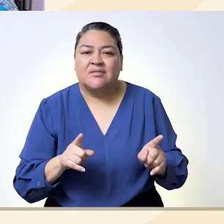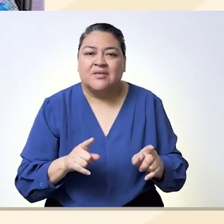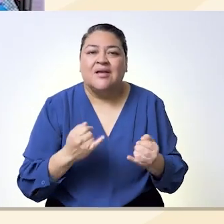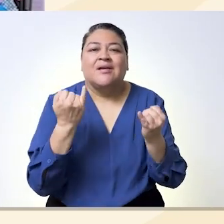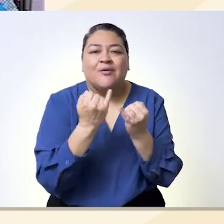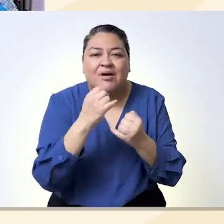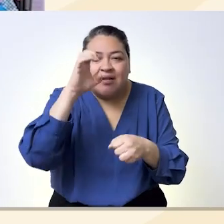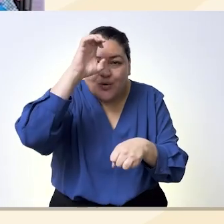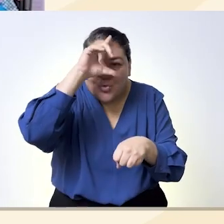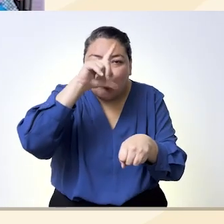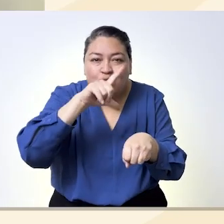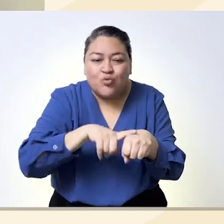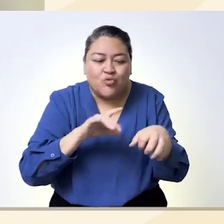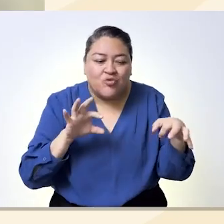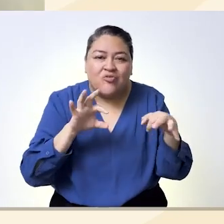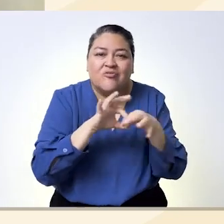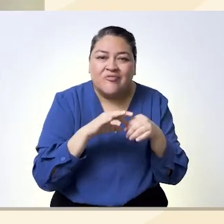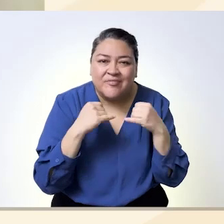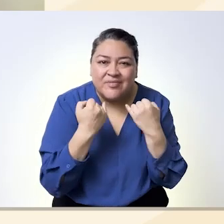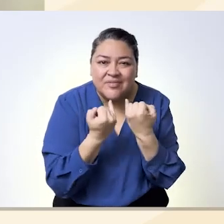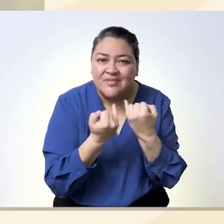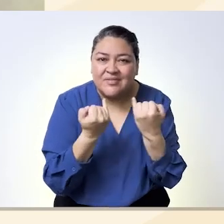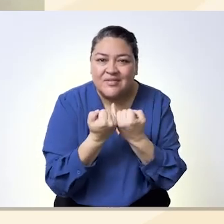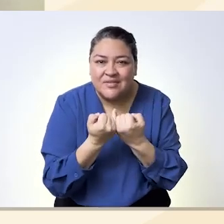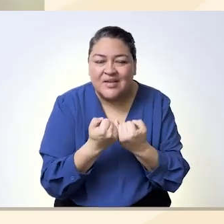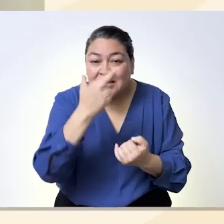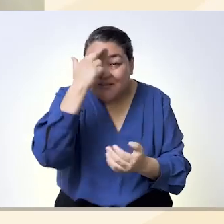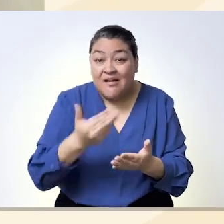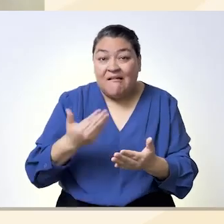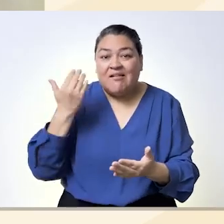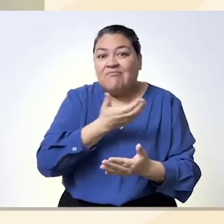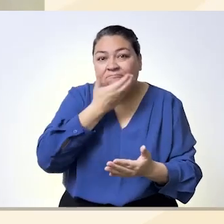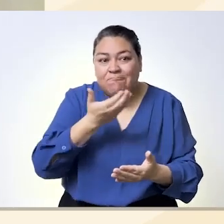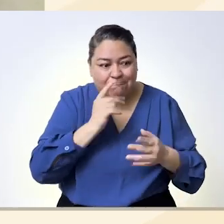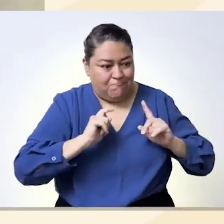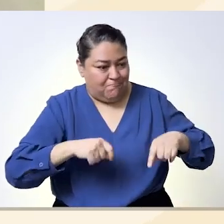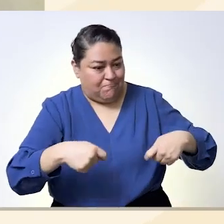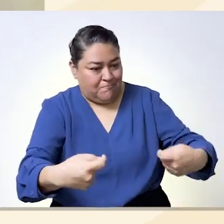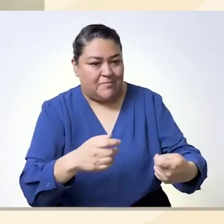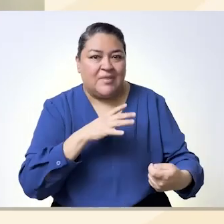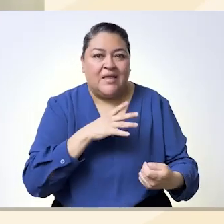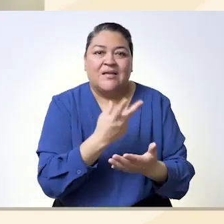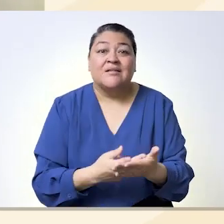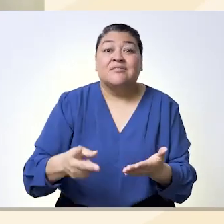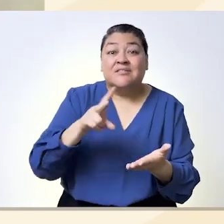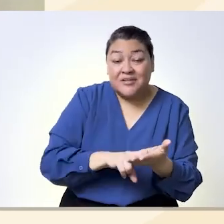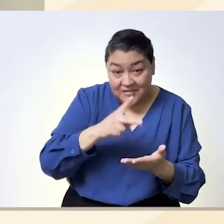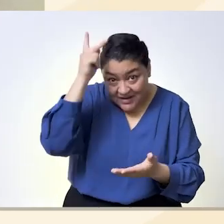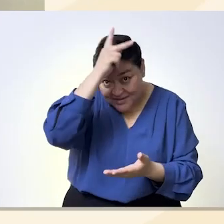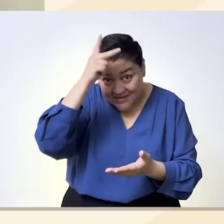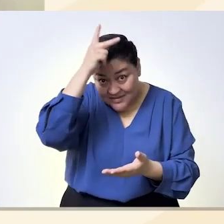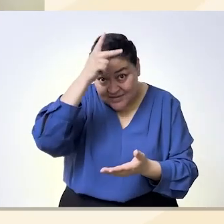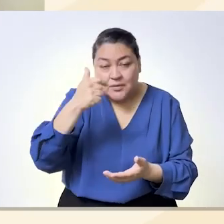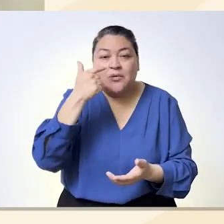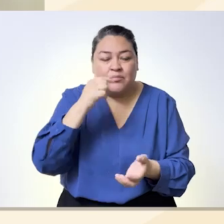término culturalmente definido y porque también hay un montón de cosas más allá de lo que históricamente se ha considerado neurodivergente y que está atravesado por